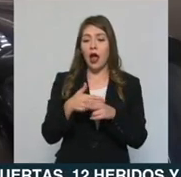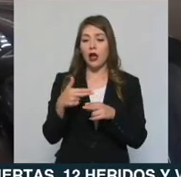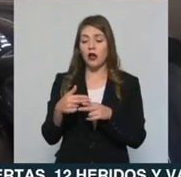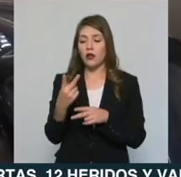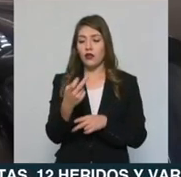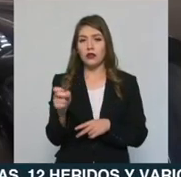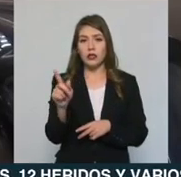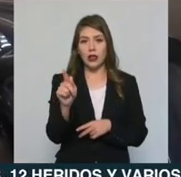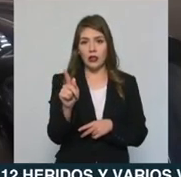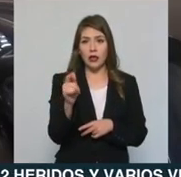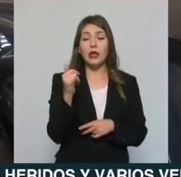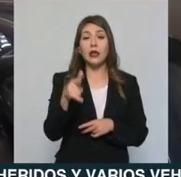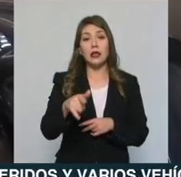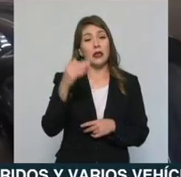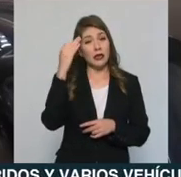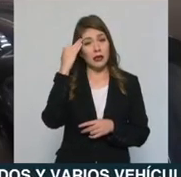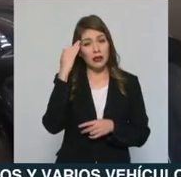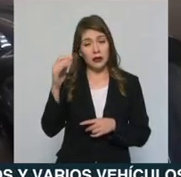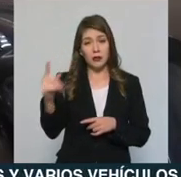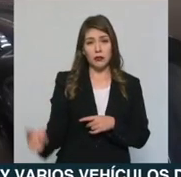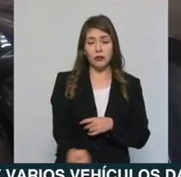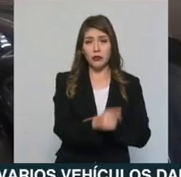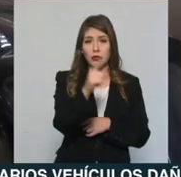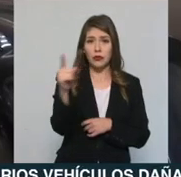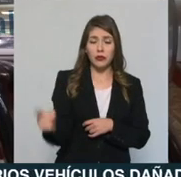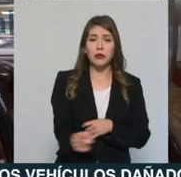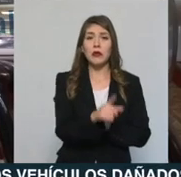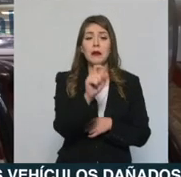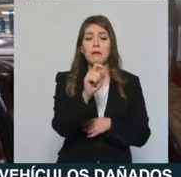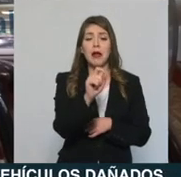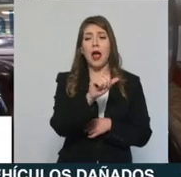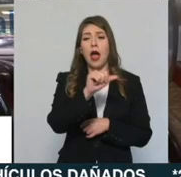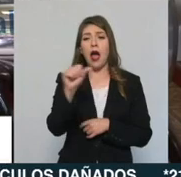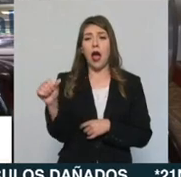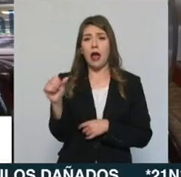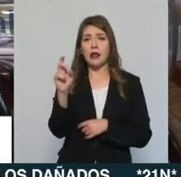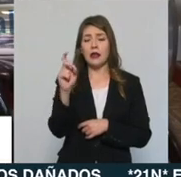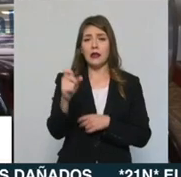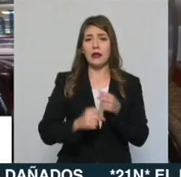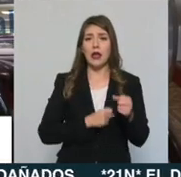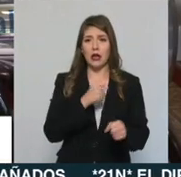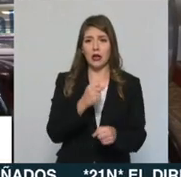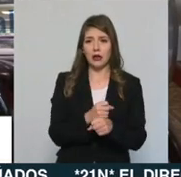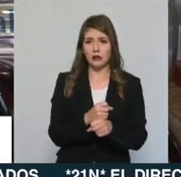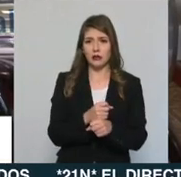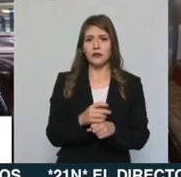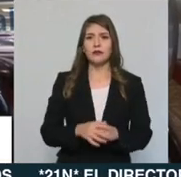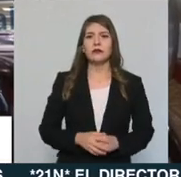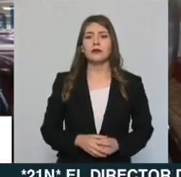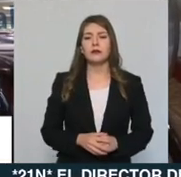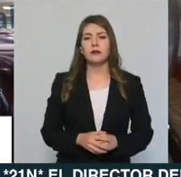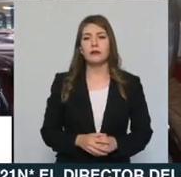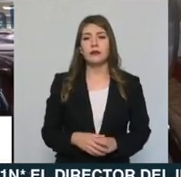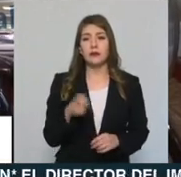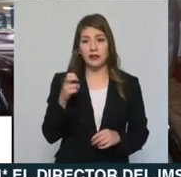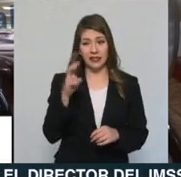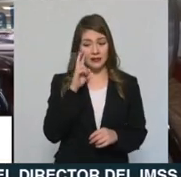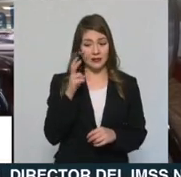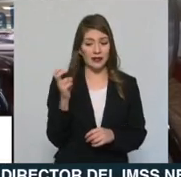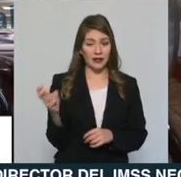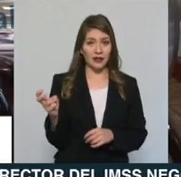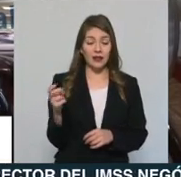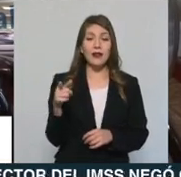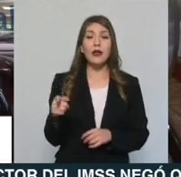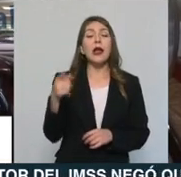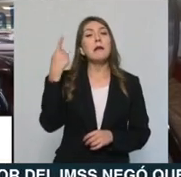de vida del equipo es de 20 a 30 años. Este que vemos aquí es para 3 personas. Entonces